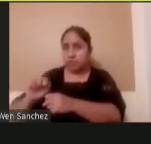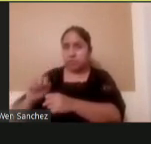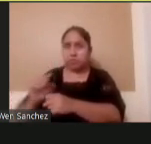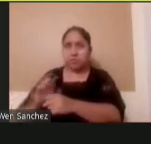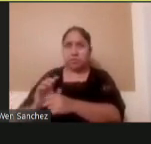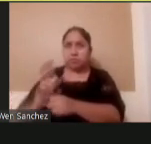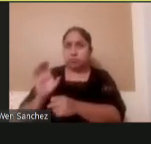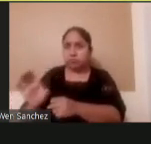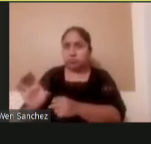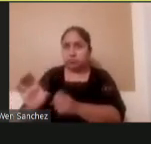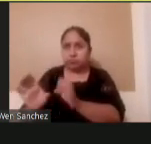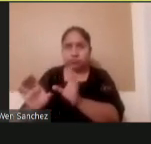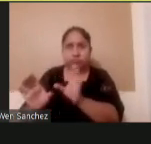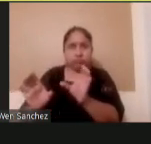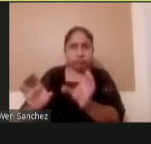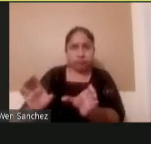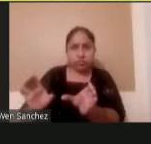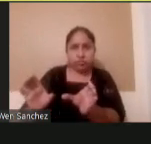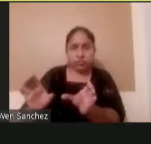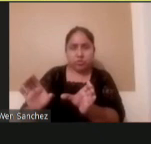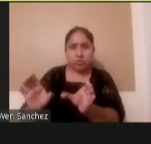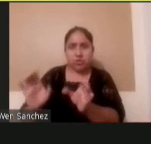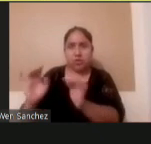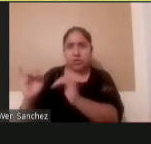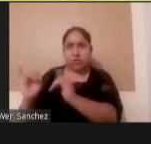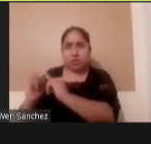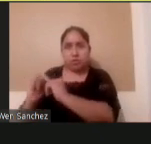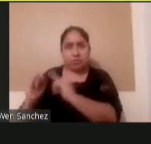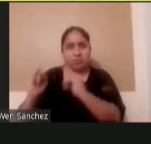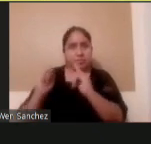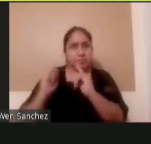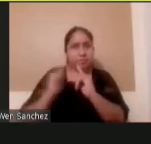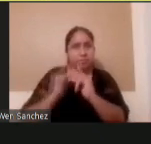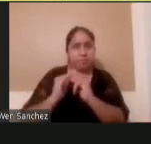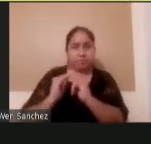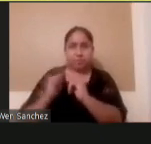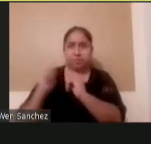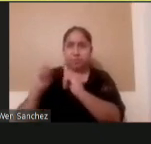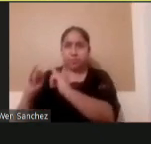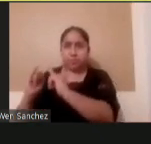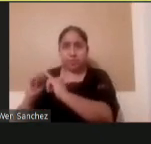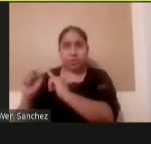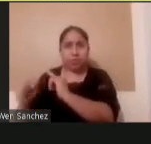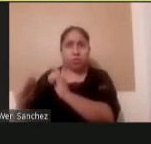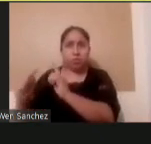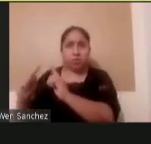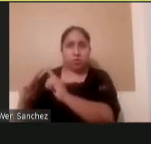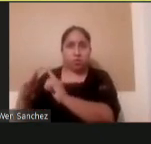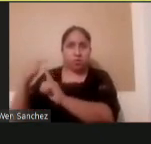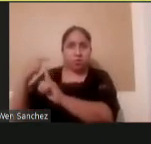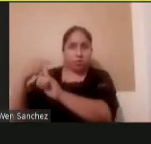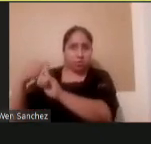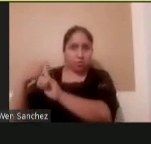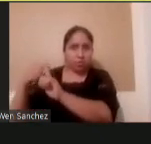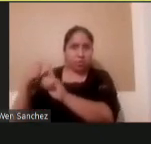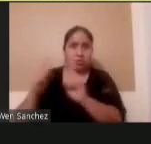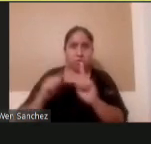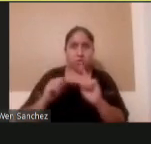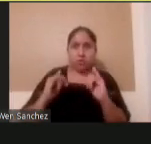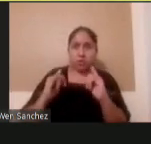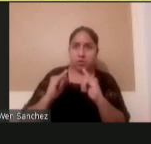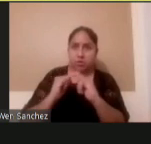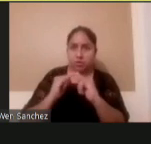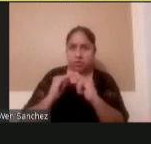2 instituciones que le dieron fortaleza. Una de ellas, la iglesia, y la otra, la protección ciudadana.